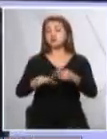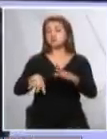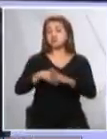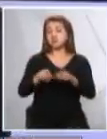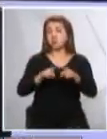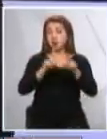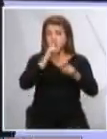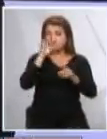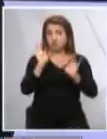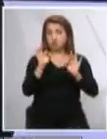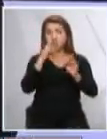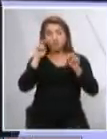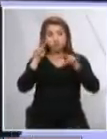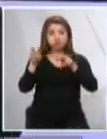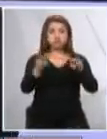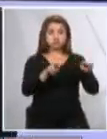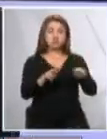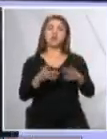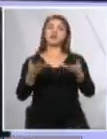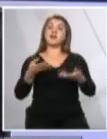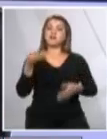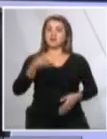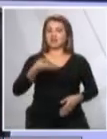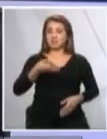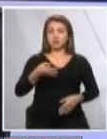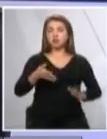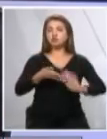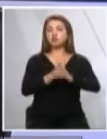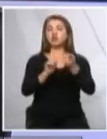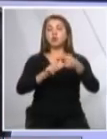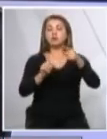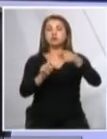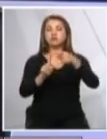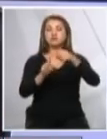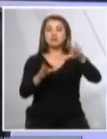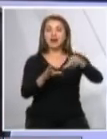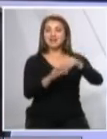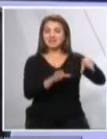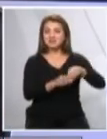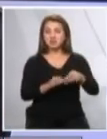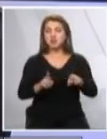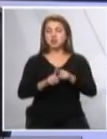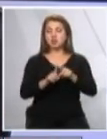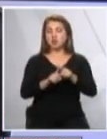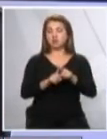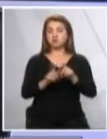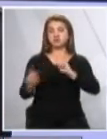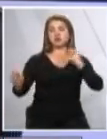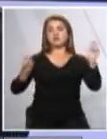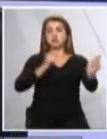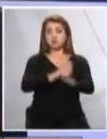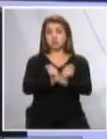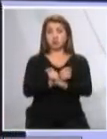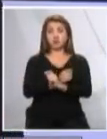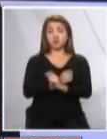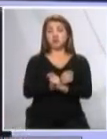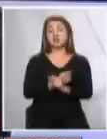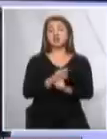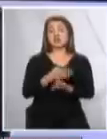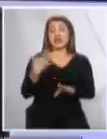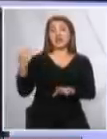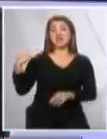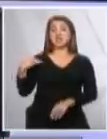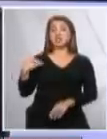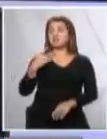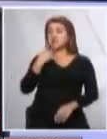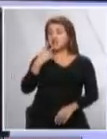encontramos con un escenario en el cual efectivamente está todo esto se transformó en algo que estaba putrefacto, pero que hoy día